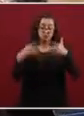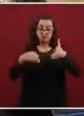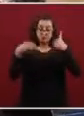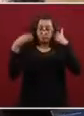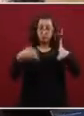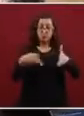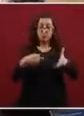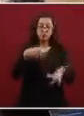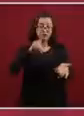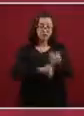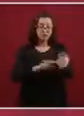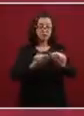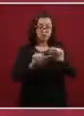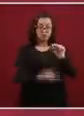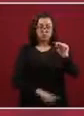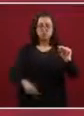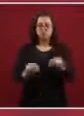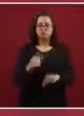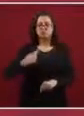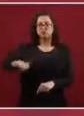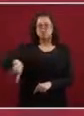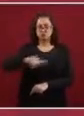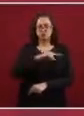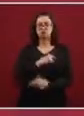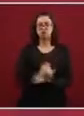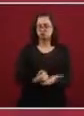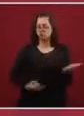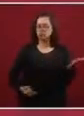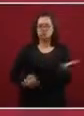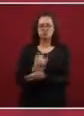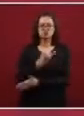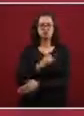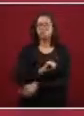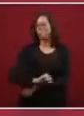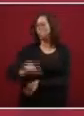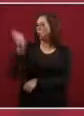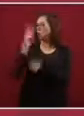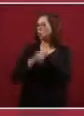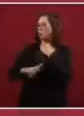el mercado interno, decidimos dejar los aranceles en su mismo nivel.